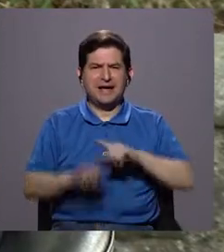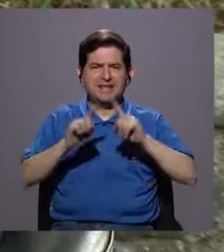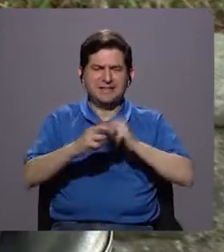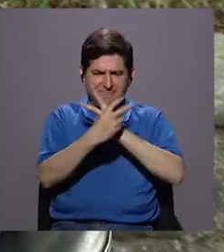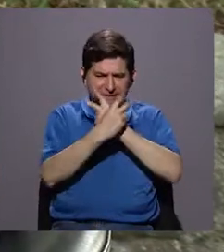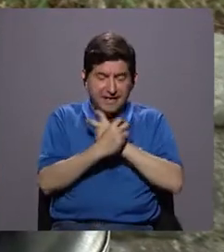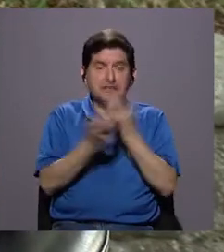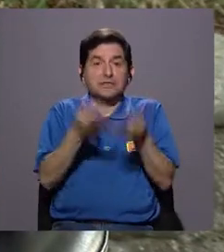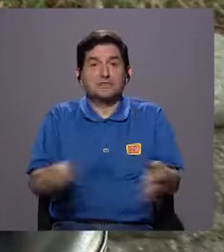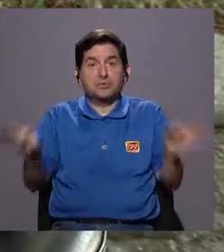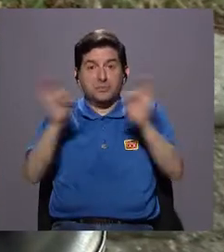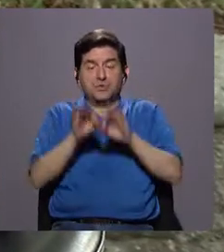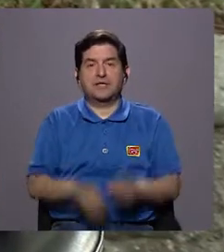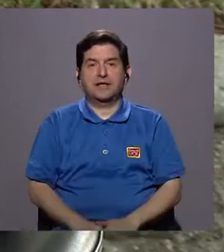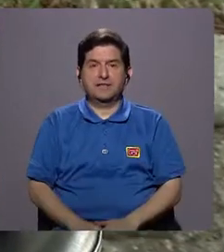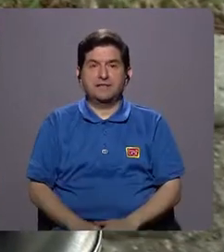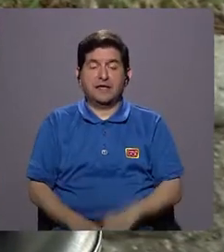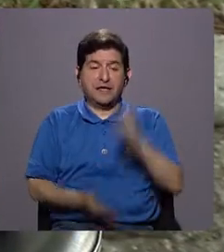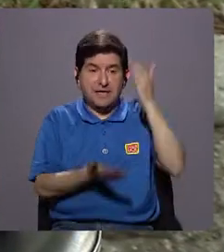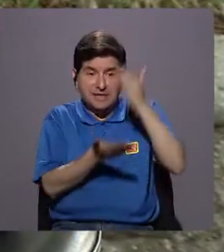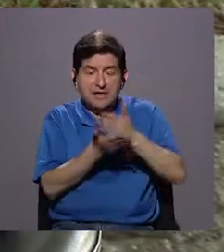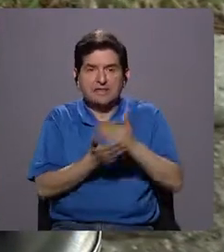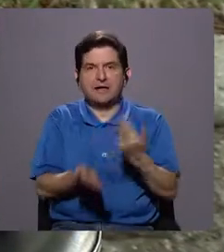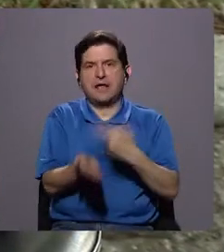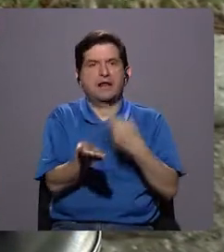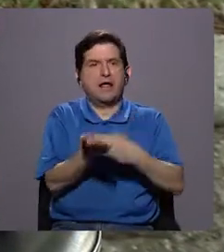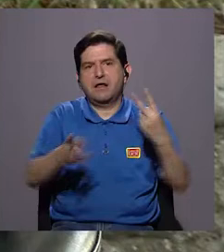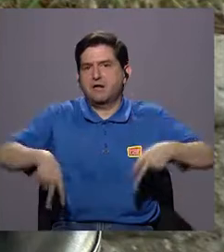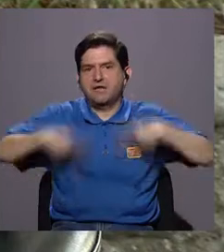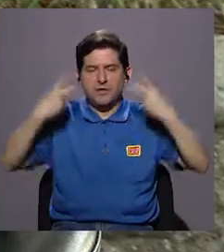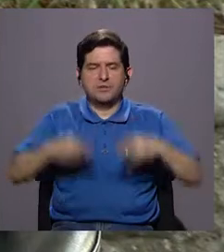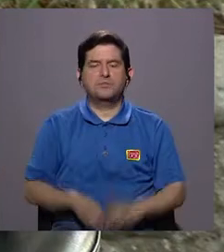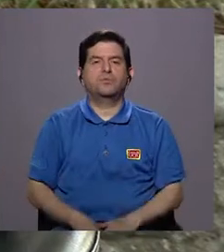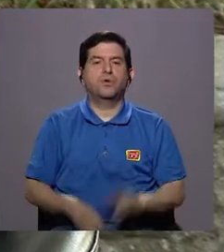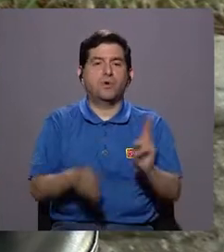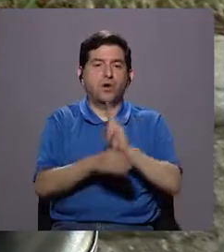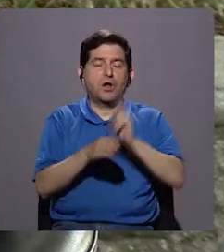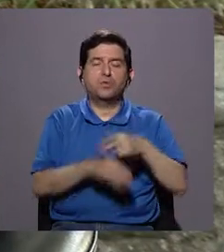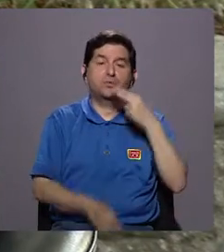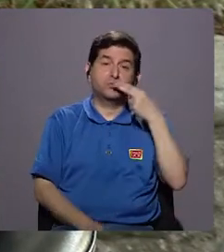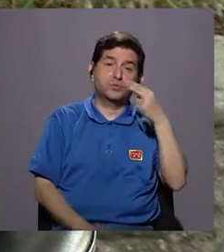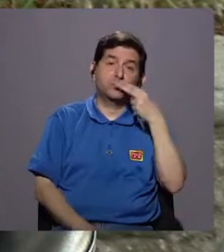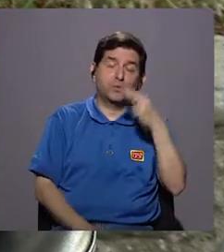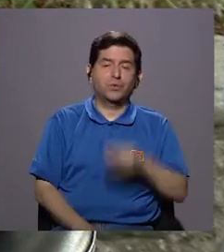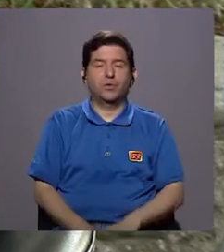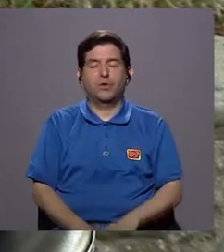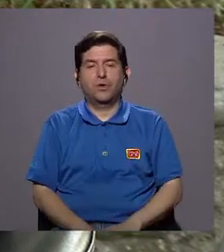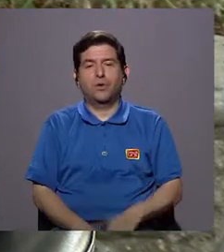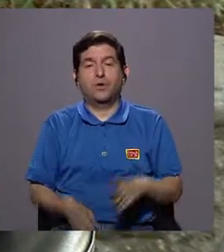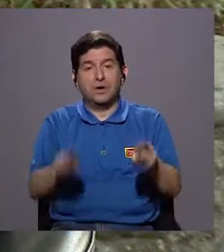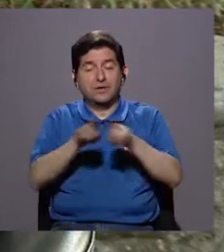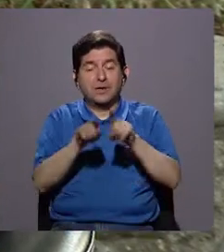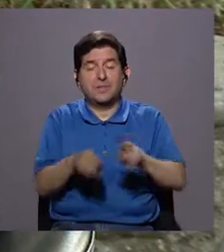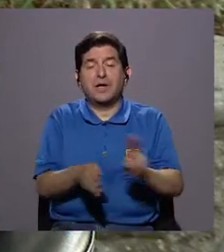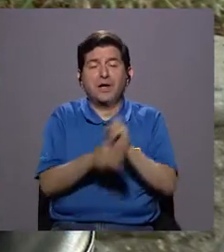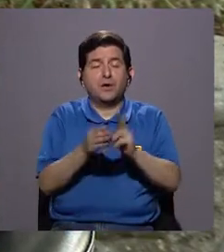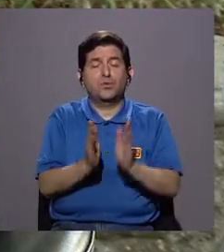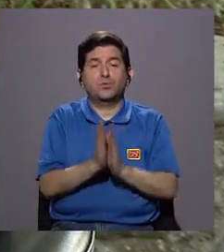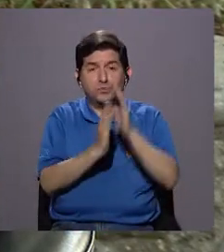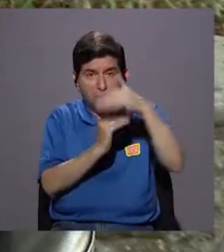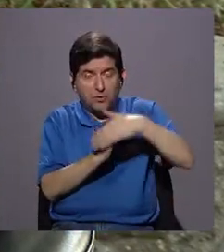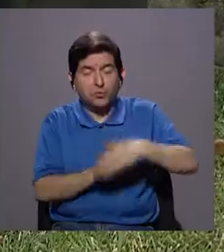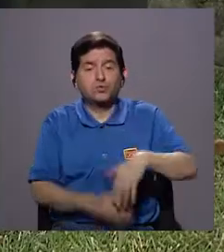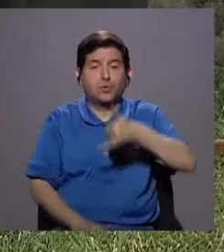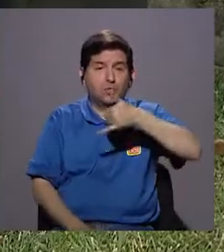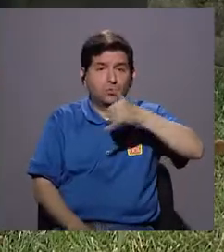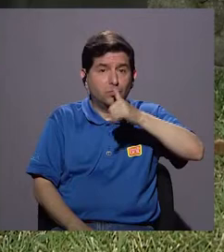frenar el ritmo de vida que llevamos. Por otro lado, el consumo de cigarrillos, el consumo de tabaco, el consumo excesivo de